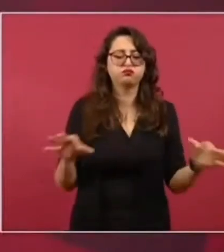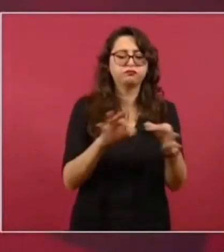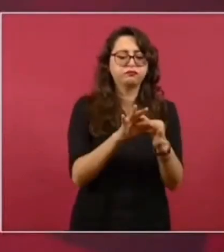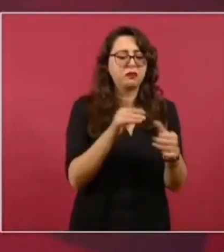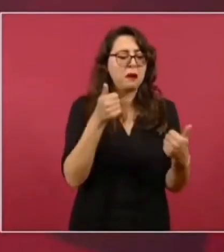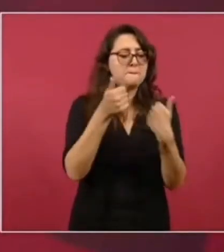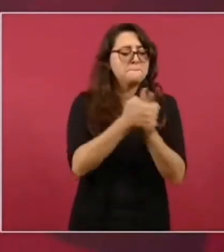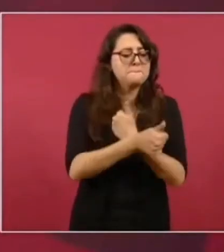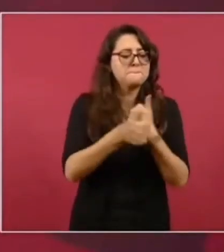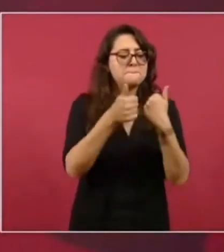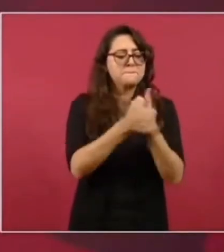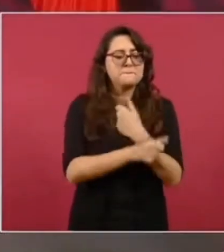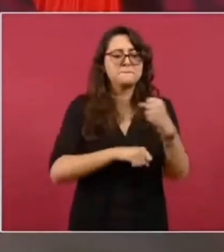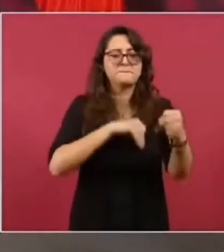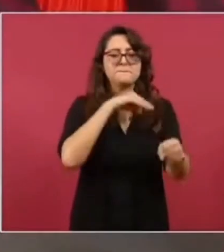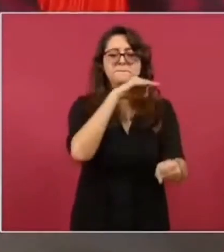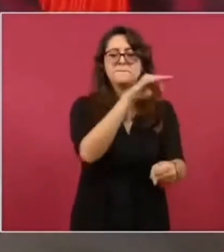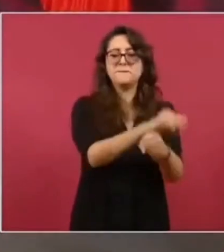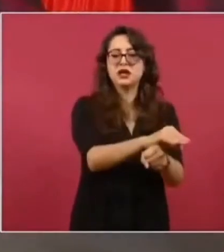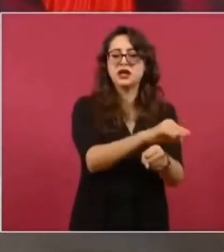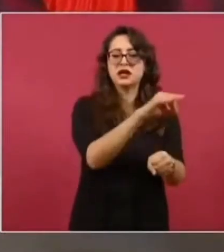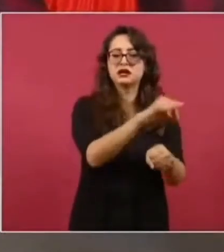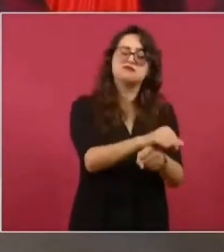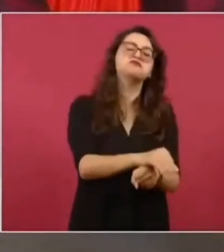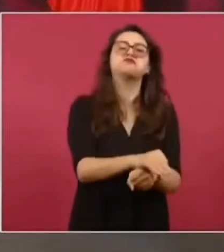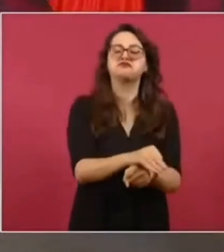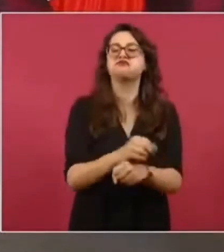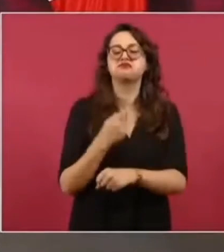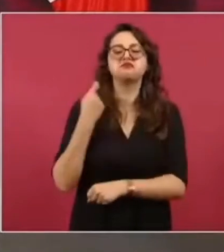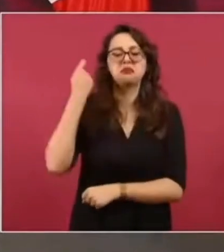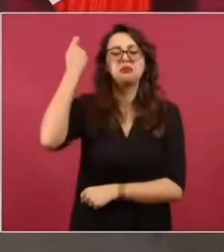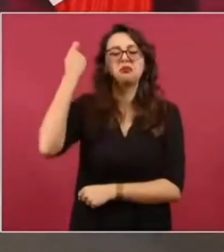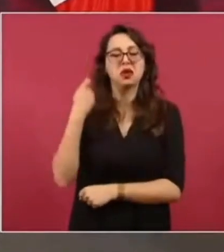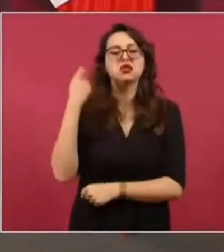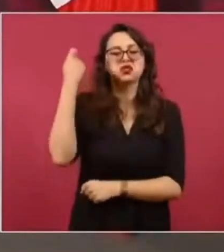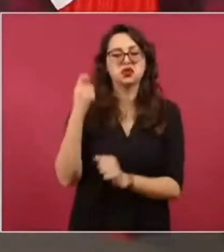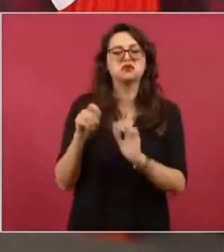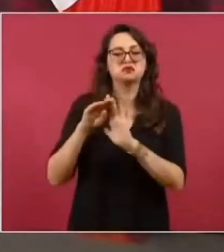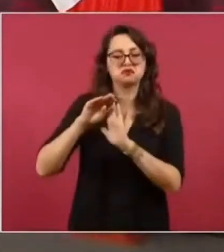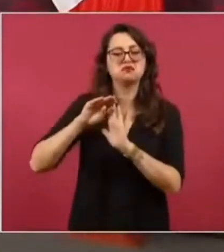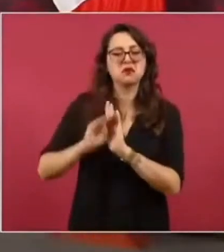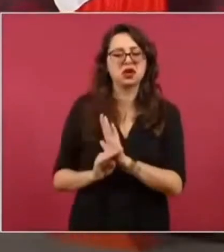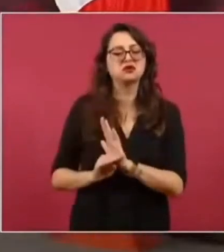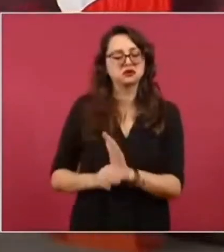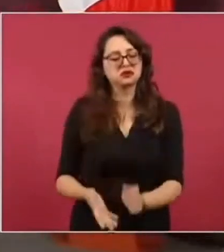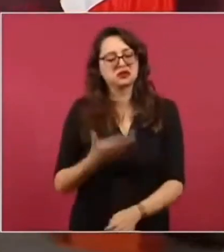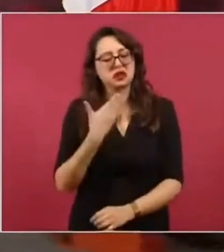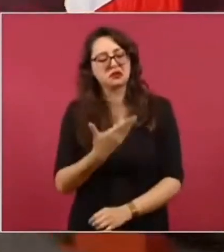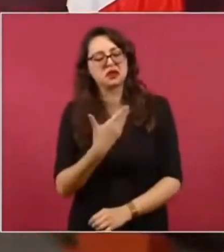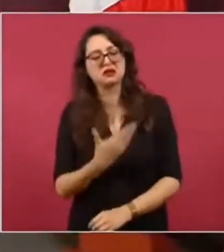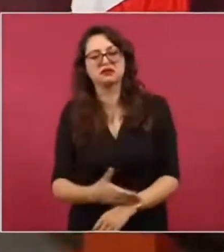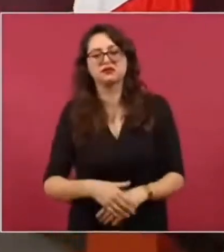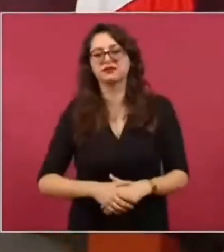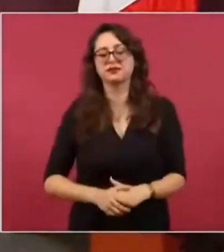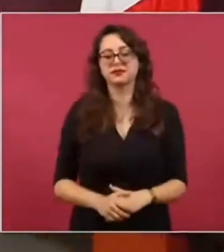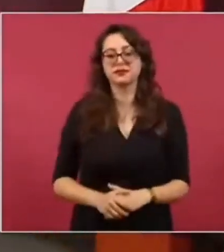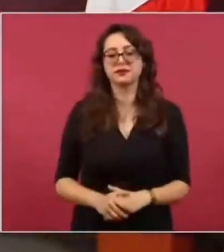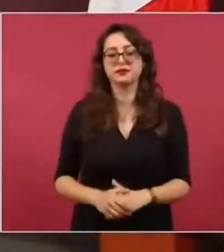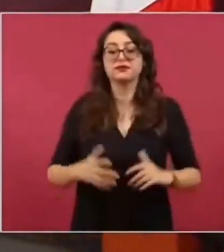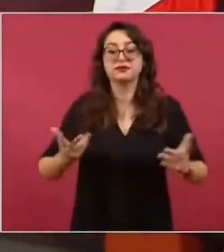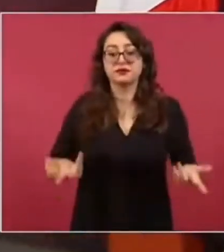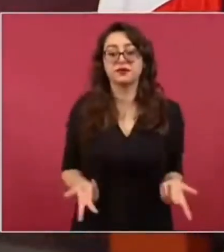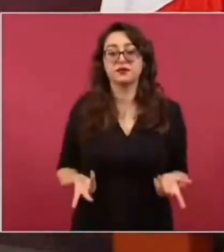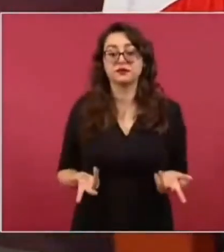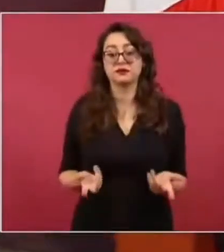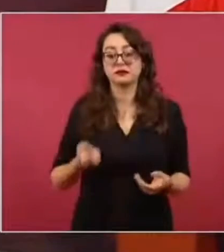tecnócratas corruptos, lo que hicieron fue validar esas contrarreformas. Entonces, antes de